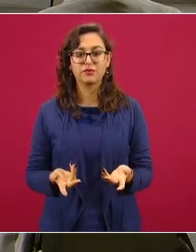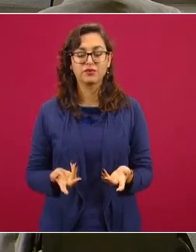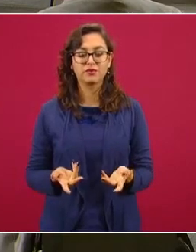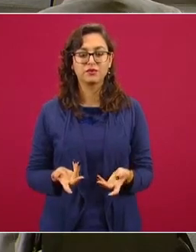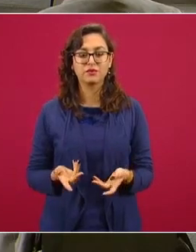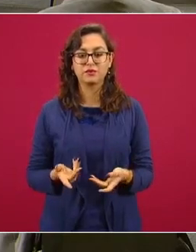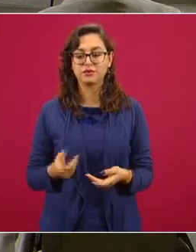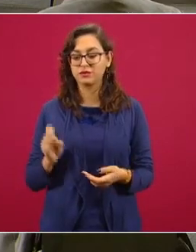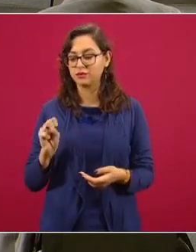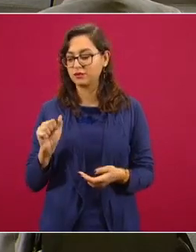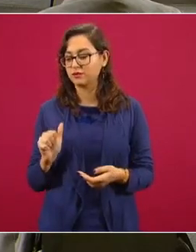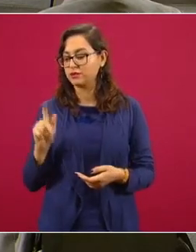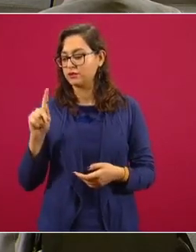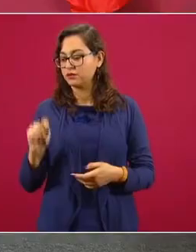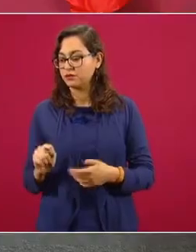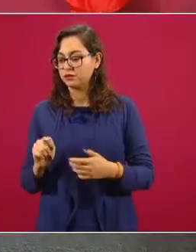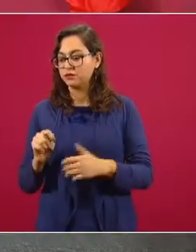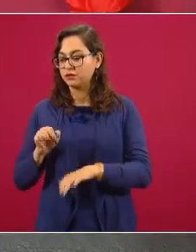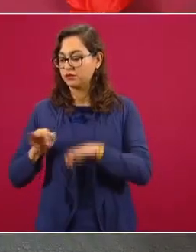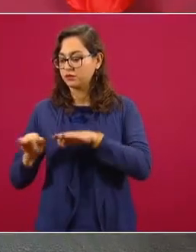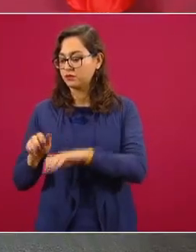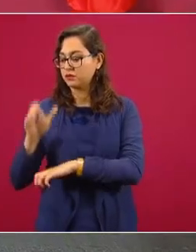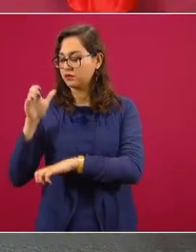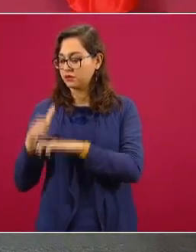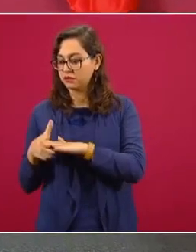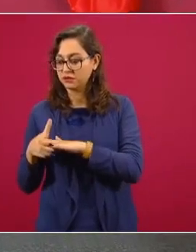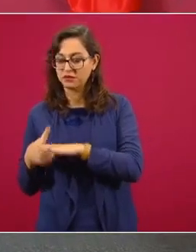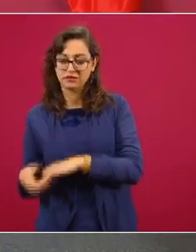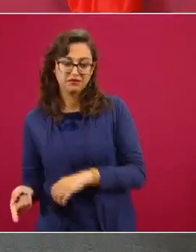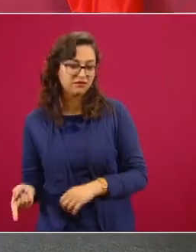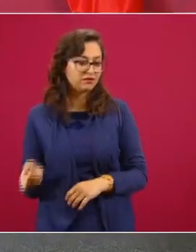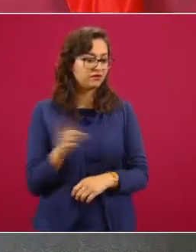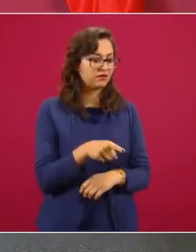Salía un funcionario del SAT y se iba a un despacho